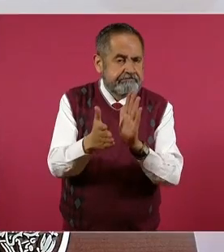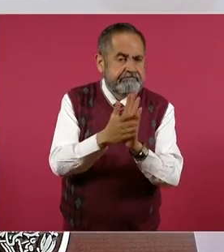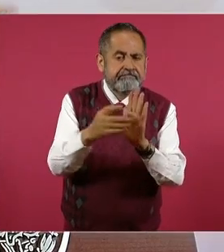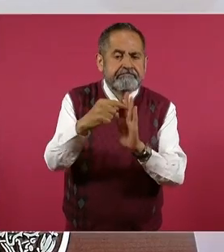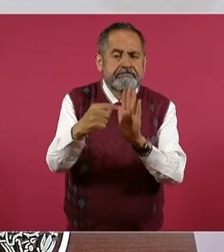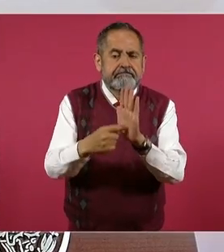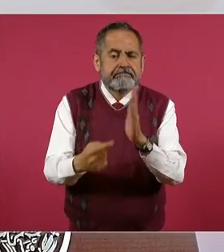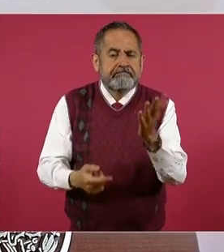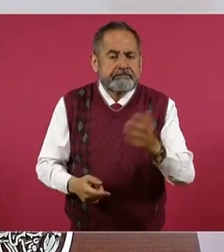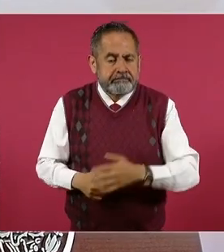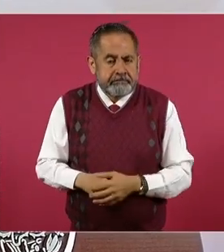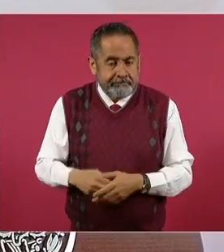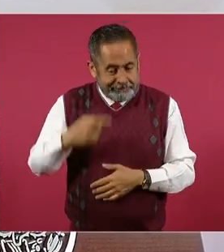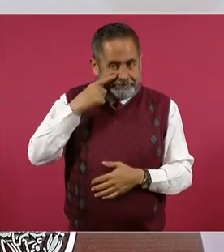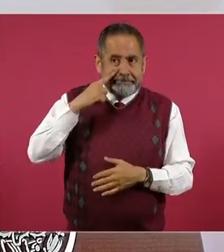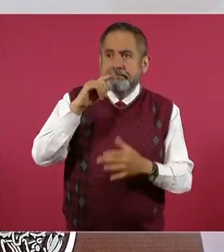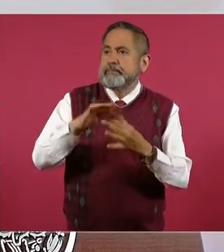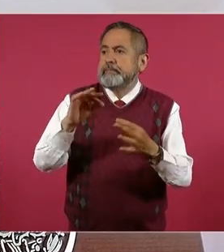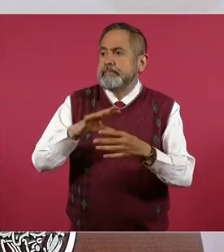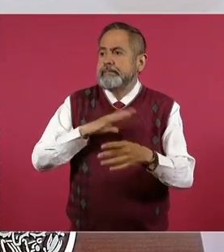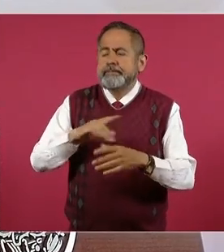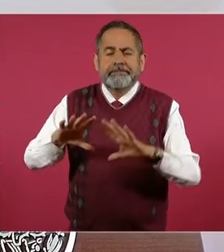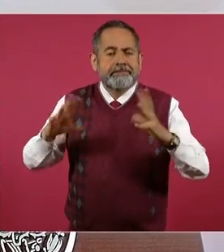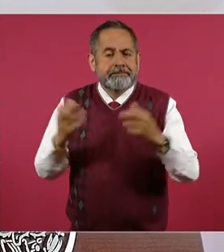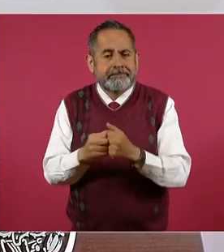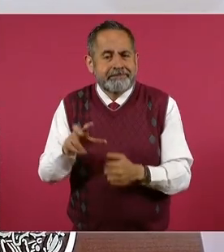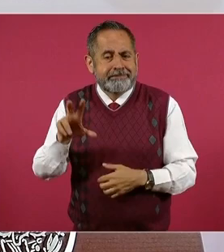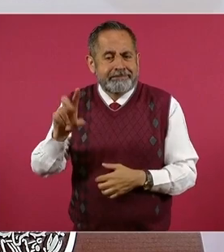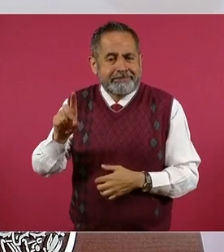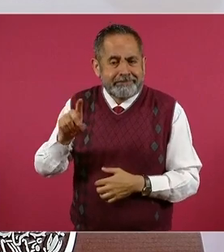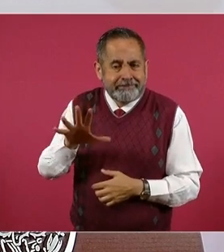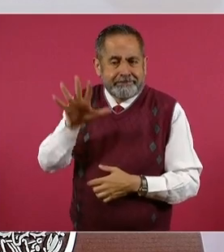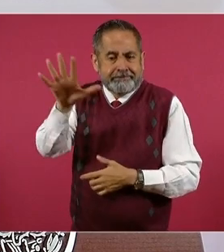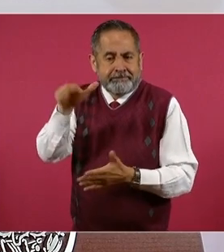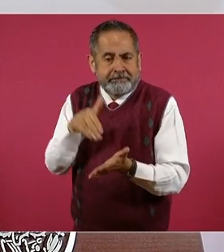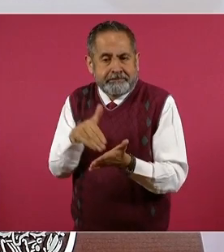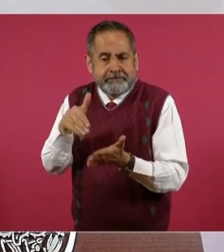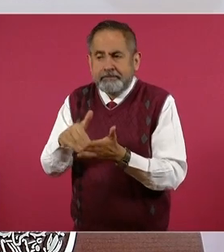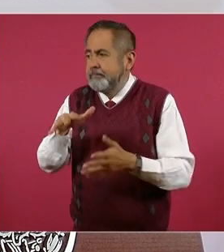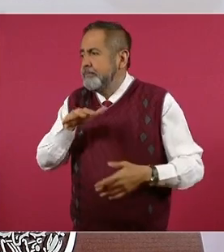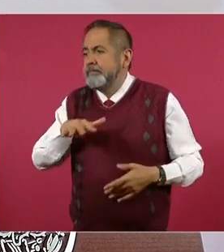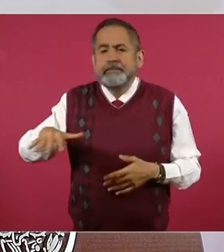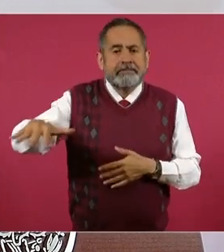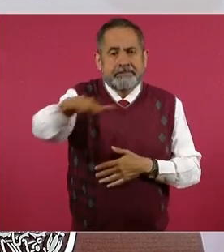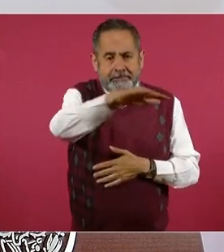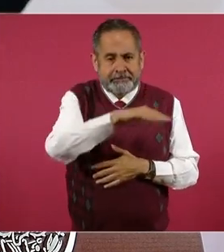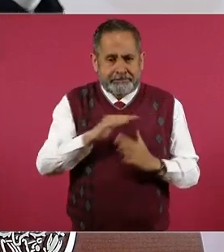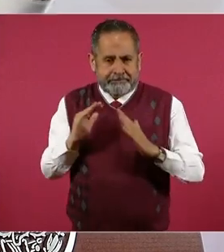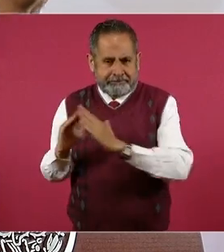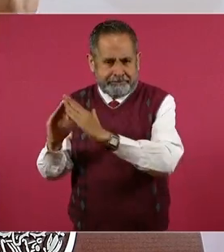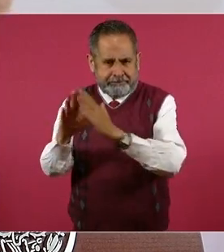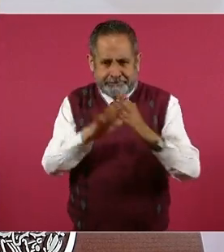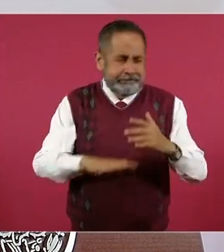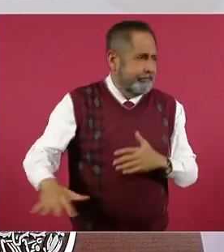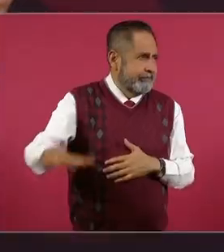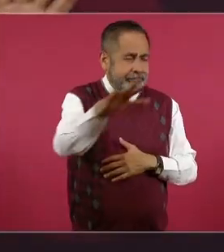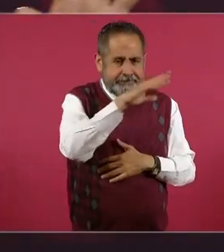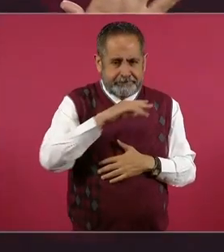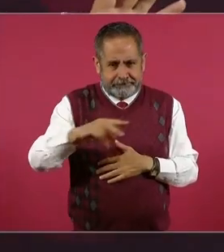Se había visto, hay 35 millones de hogares en el país.